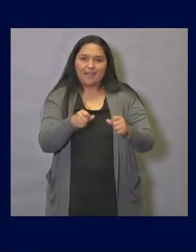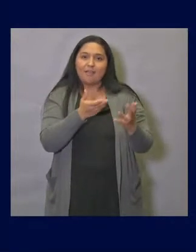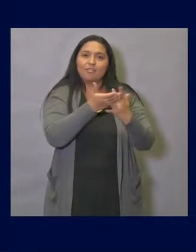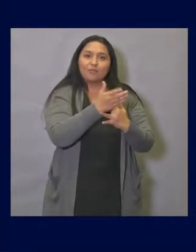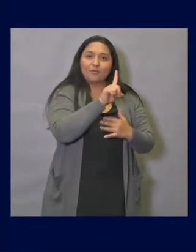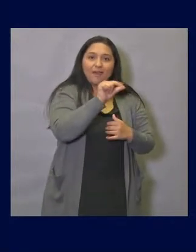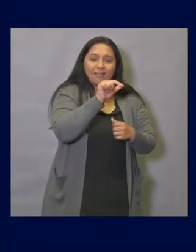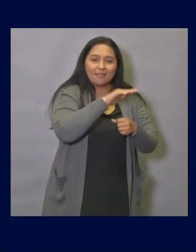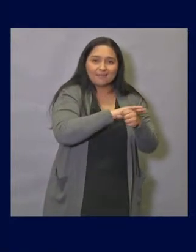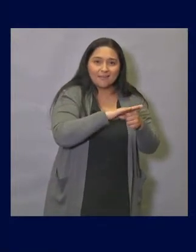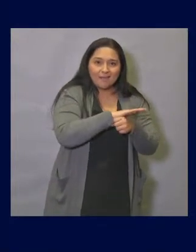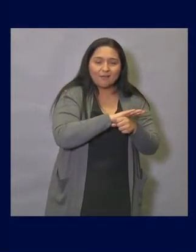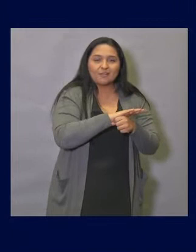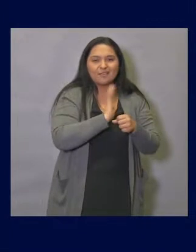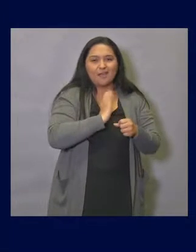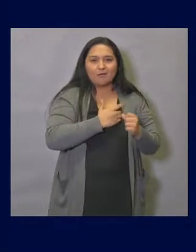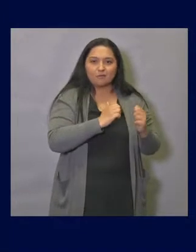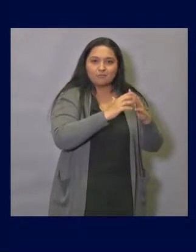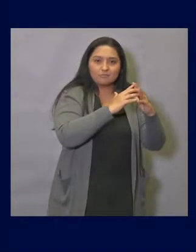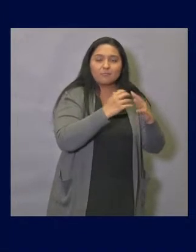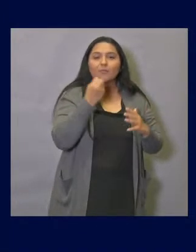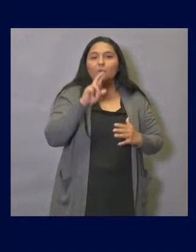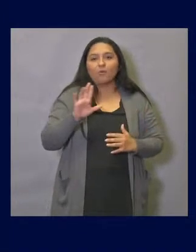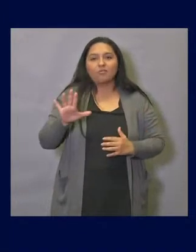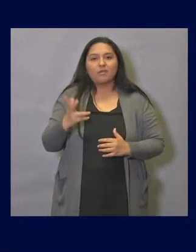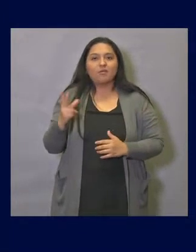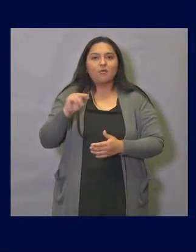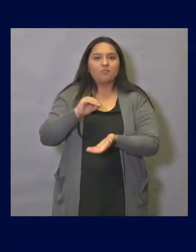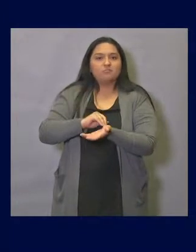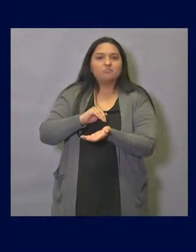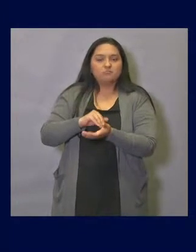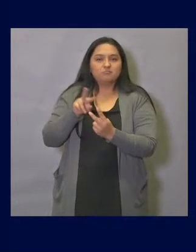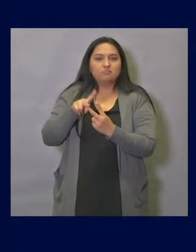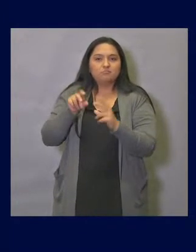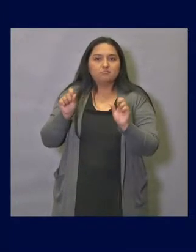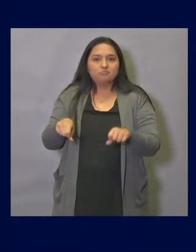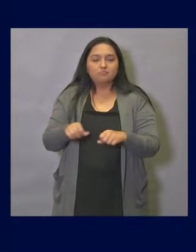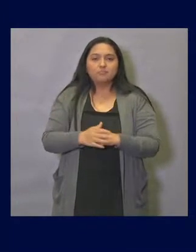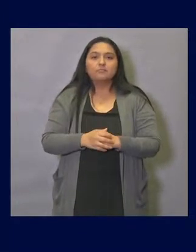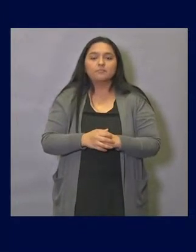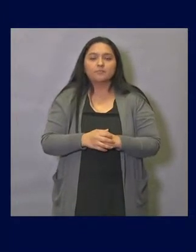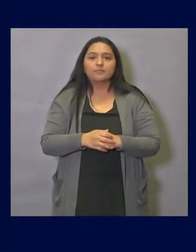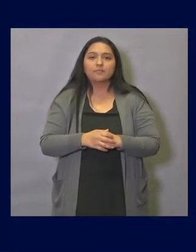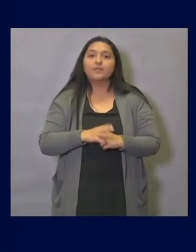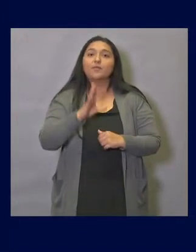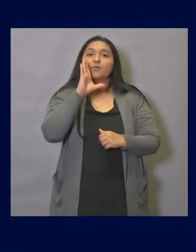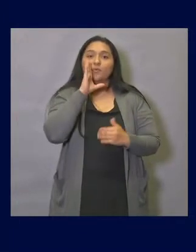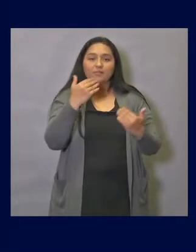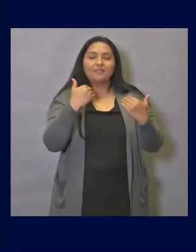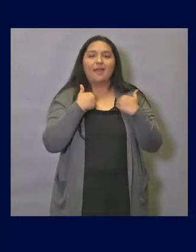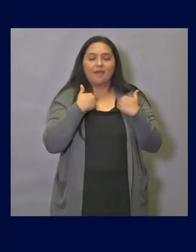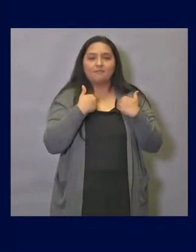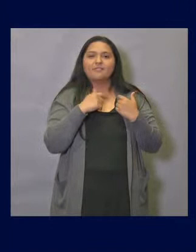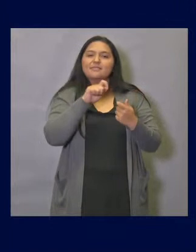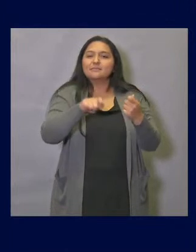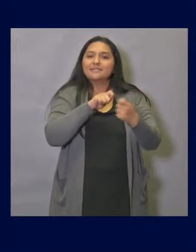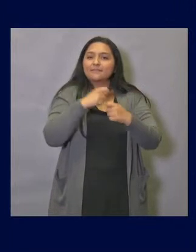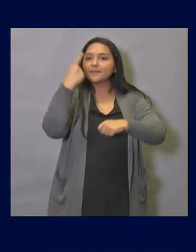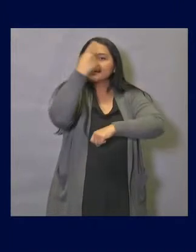o en proveedores de atención médica. Y habrán centros de vacunación para este sector solo en días